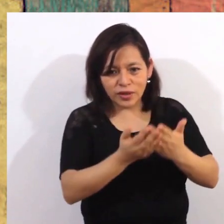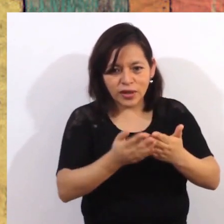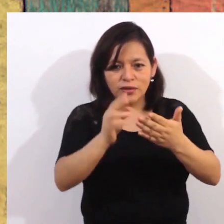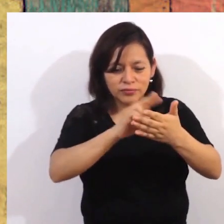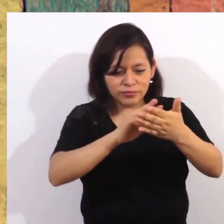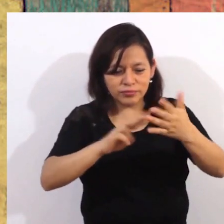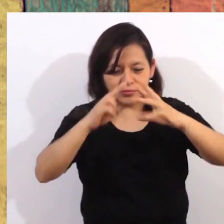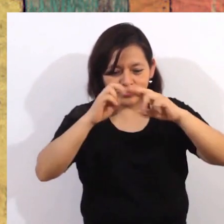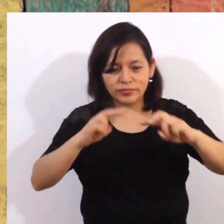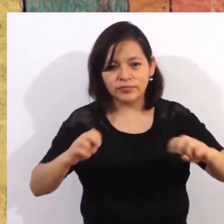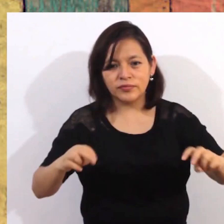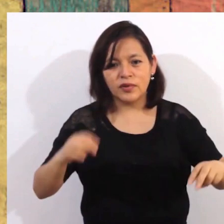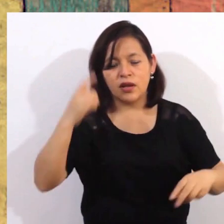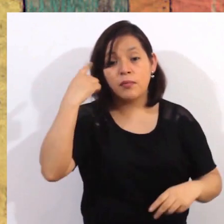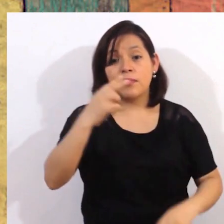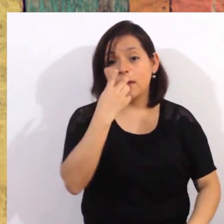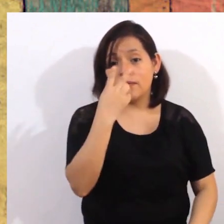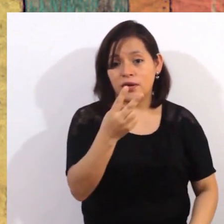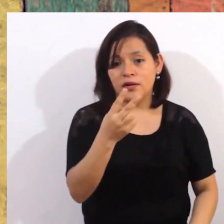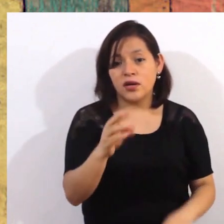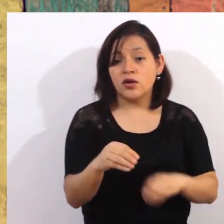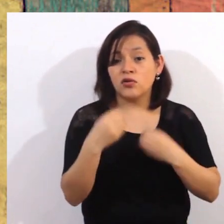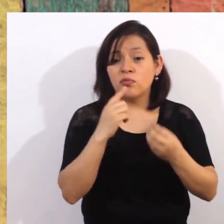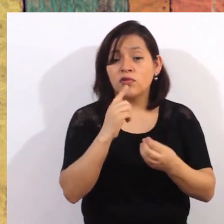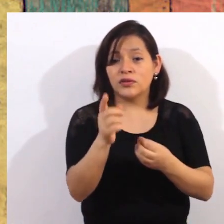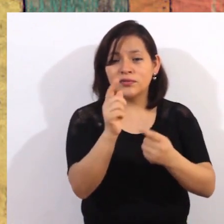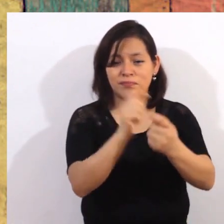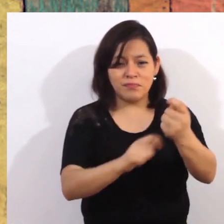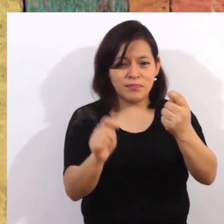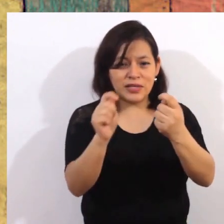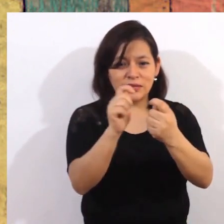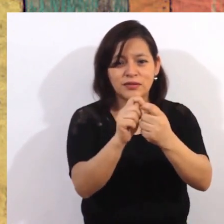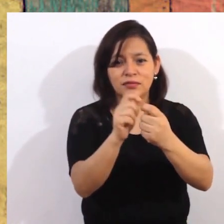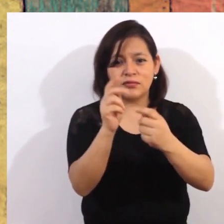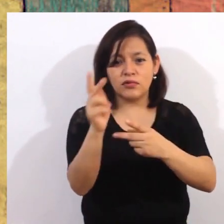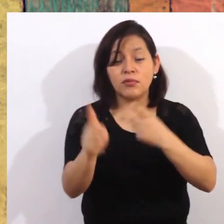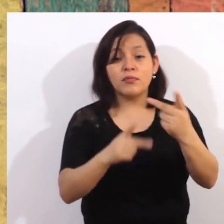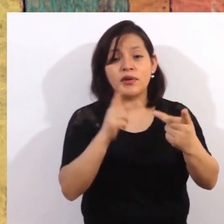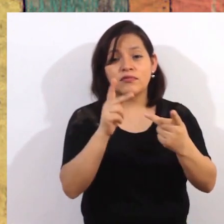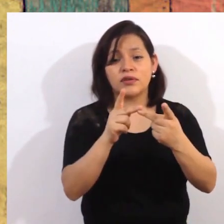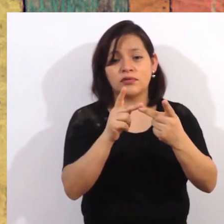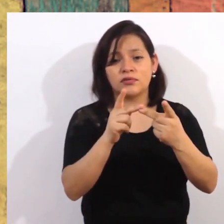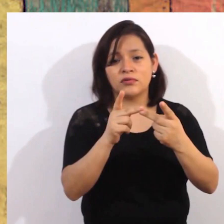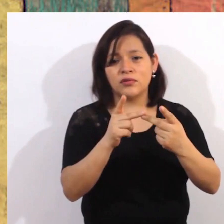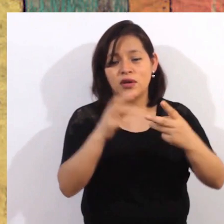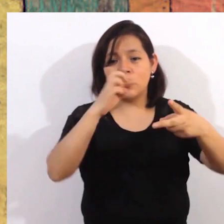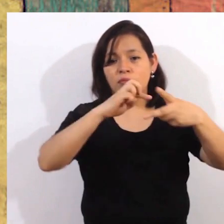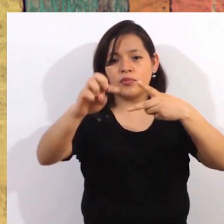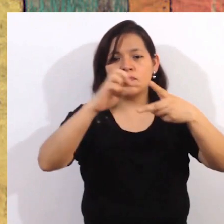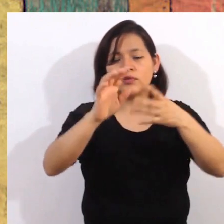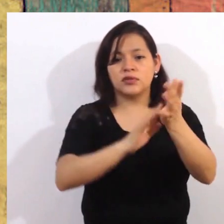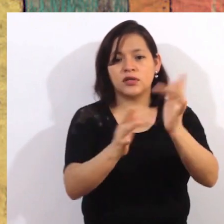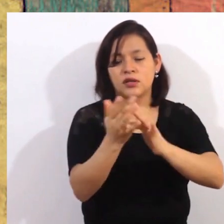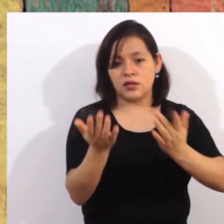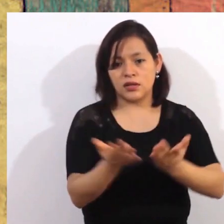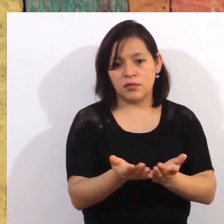cuán fehacientemente y fidedignamente se cumple la profecía bíblica. Solo quisimos tomar en esta ocasión